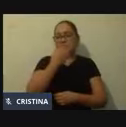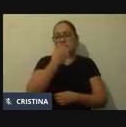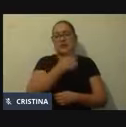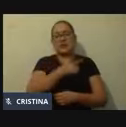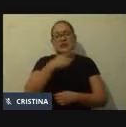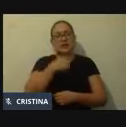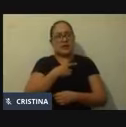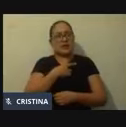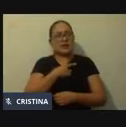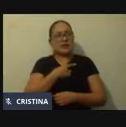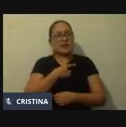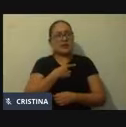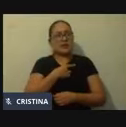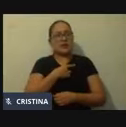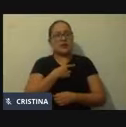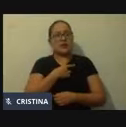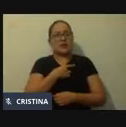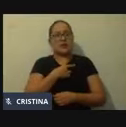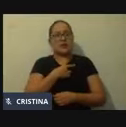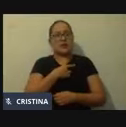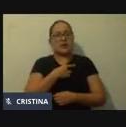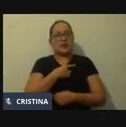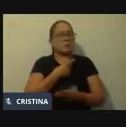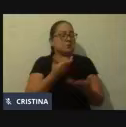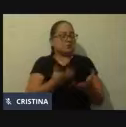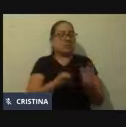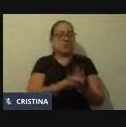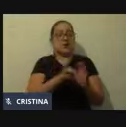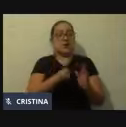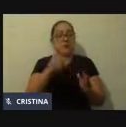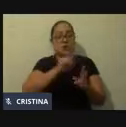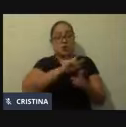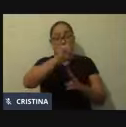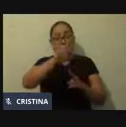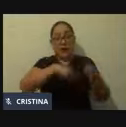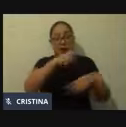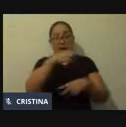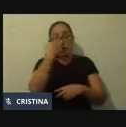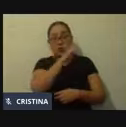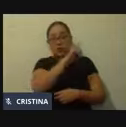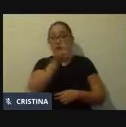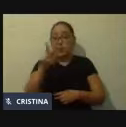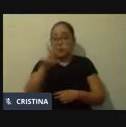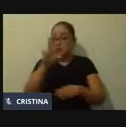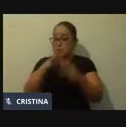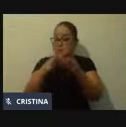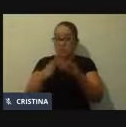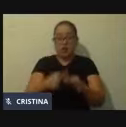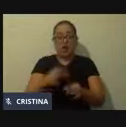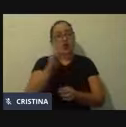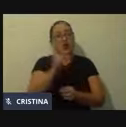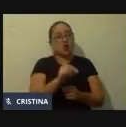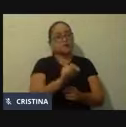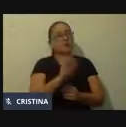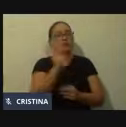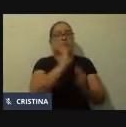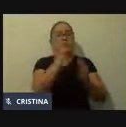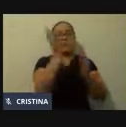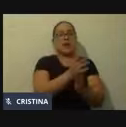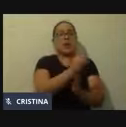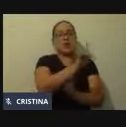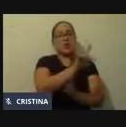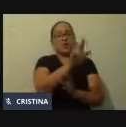intercalados los días de asistencia, digamos, lunes, miércoles y viernes, y la otra mitad del grupo martes y jueves